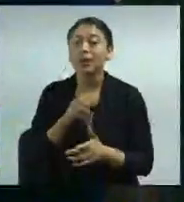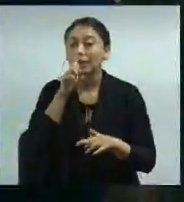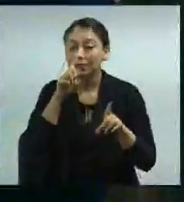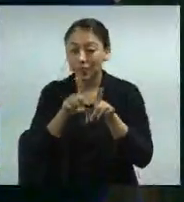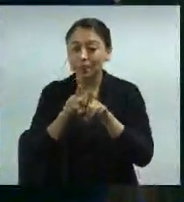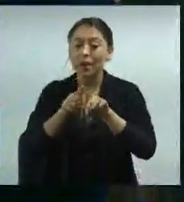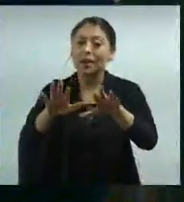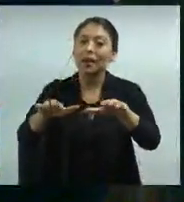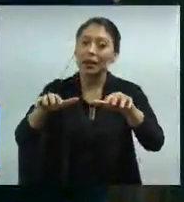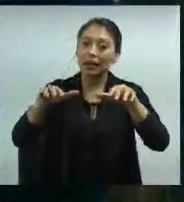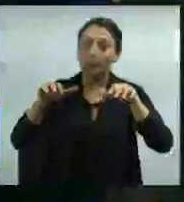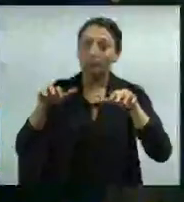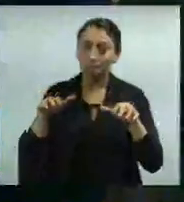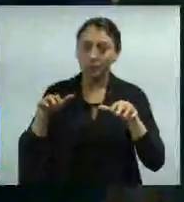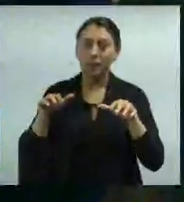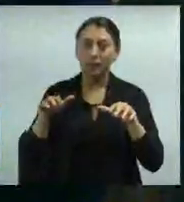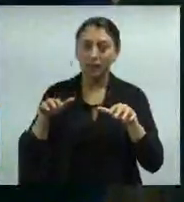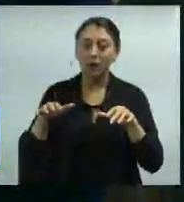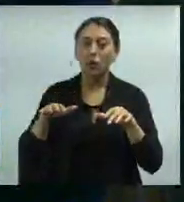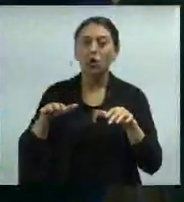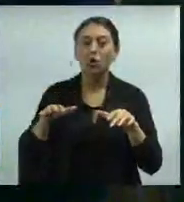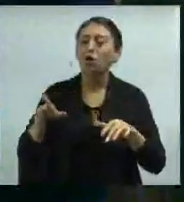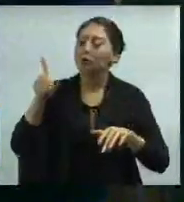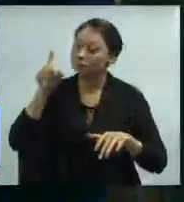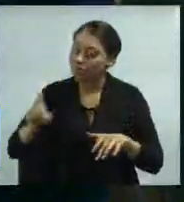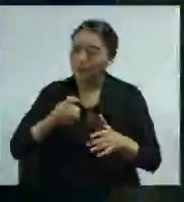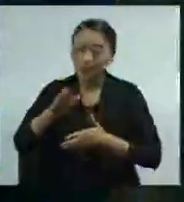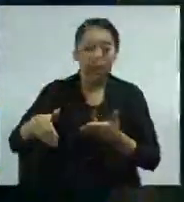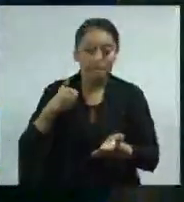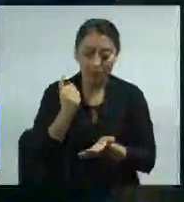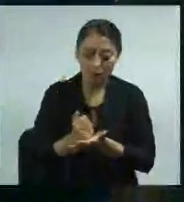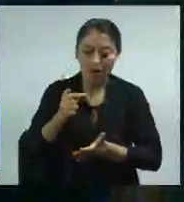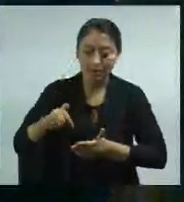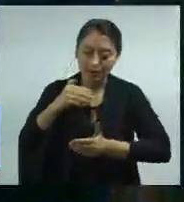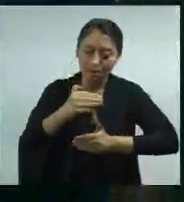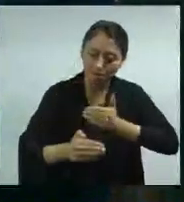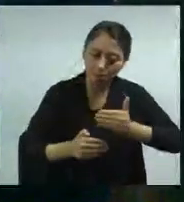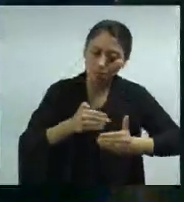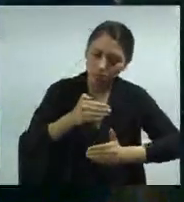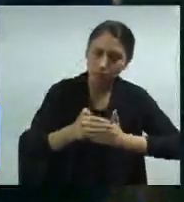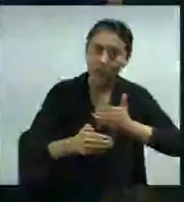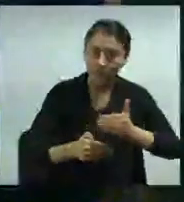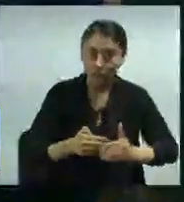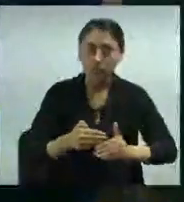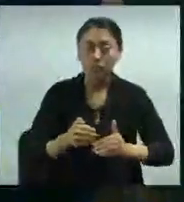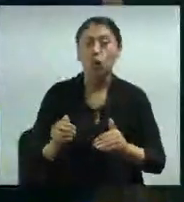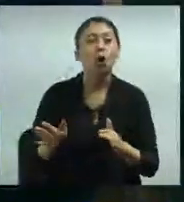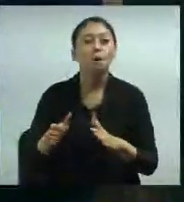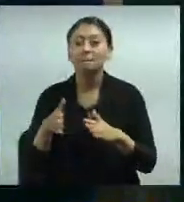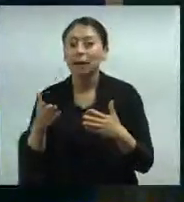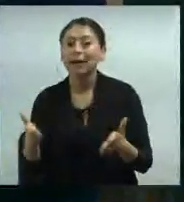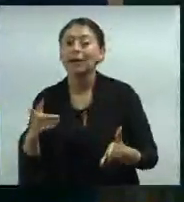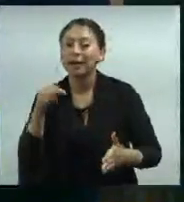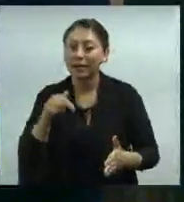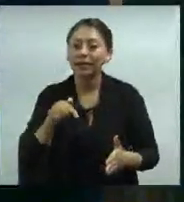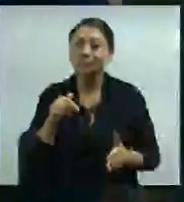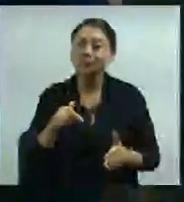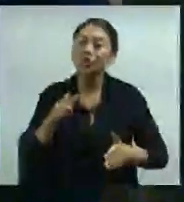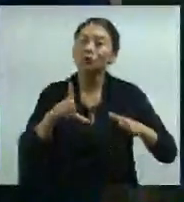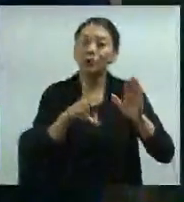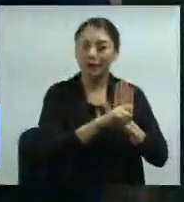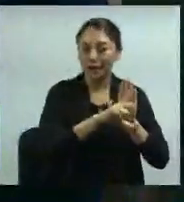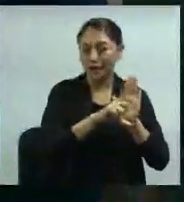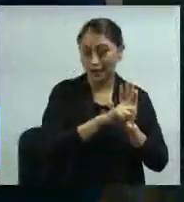Pleno el que apruebe este procedimiento para que tenga más legalidad. Sin